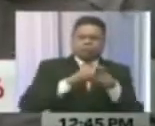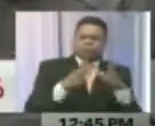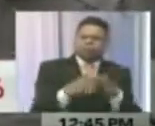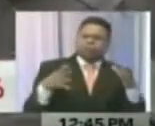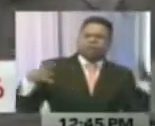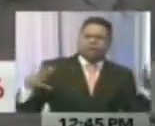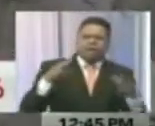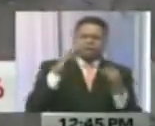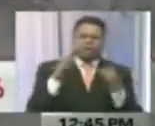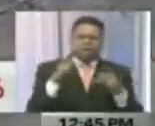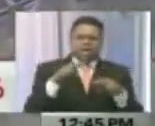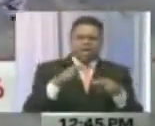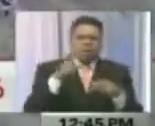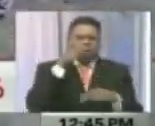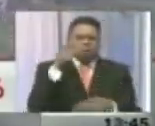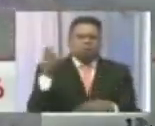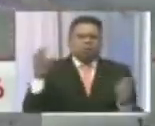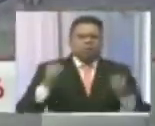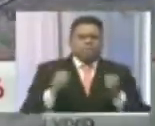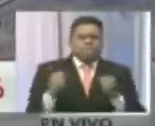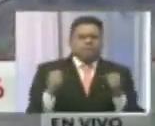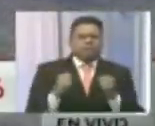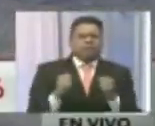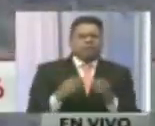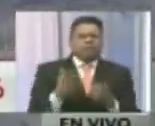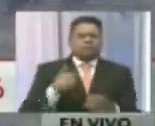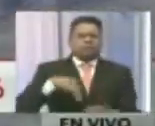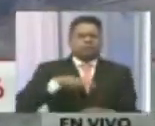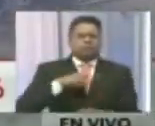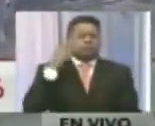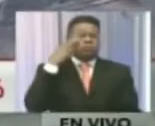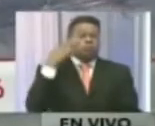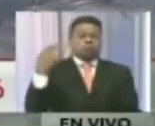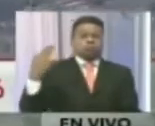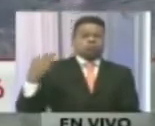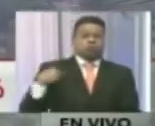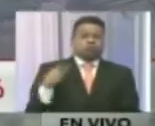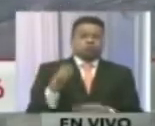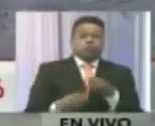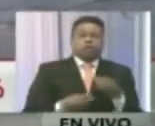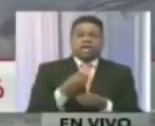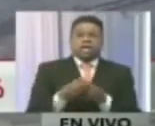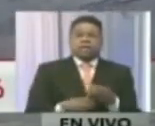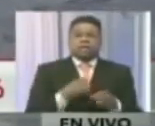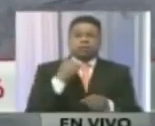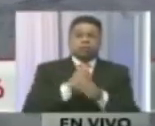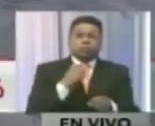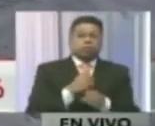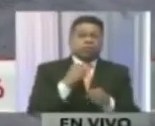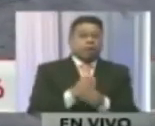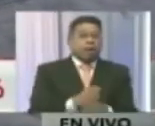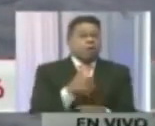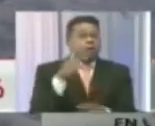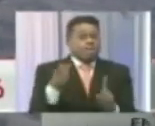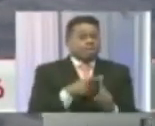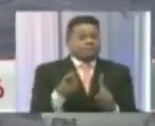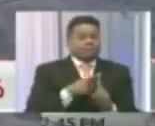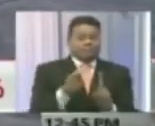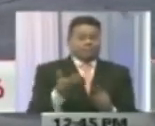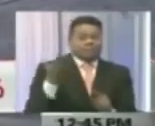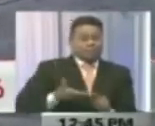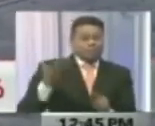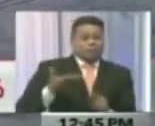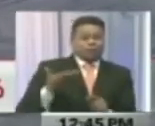merideños y el pueblo venezolano. De verdad que nos sentimos orgullosos de contar con una obra de tan magnitud del primer mundo, una obra que